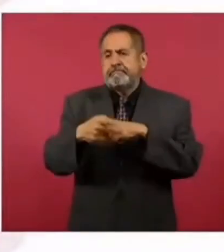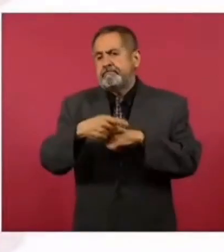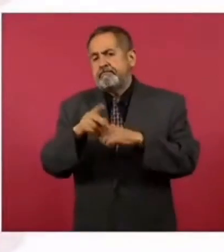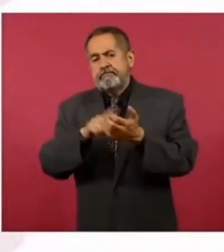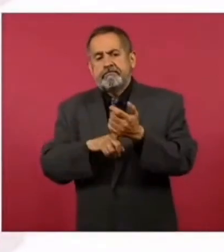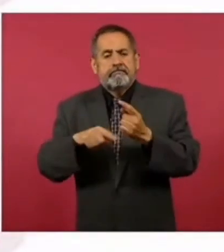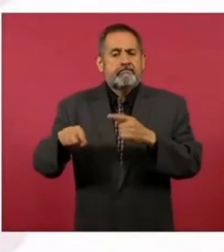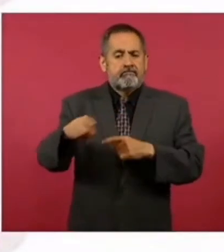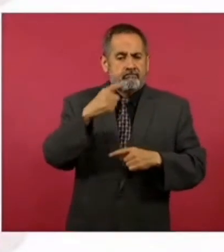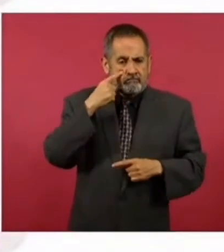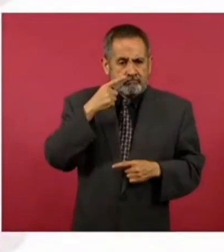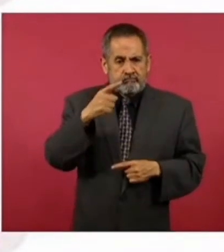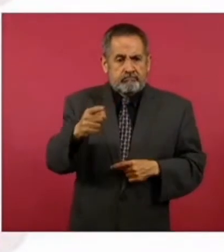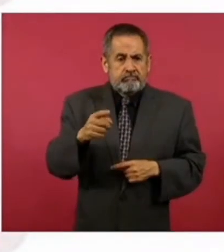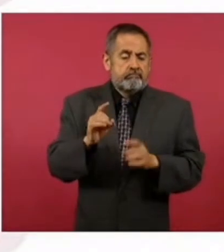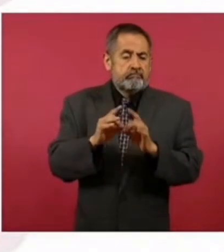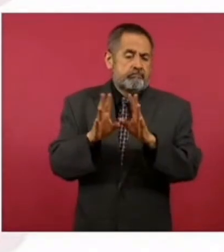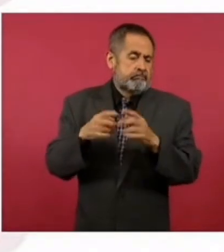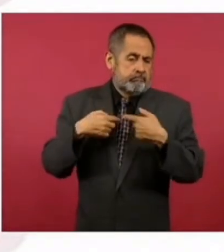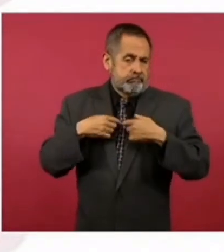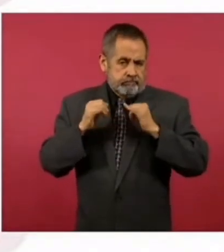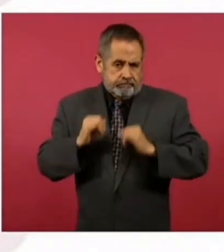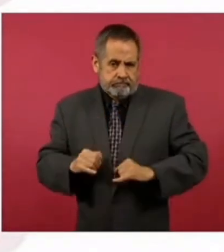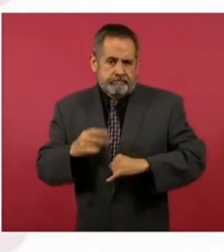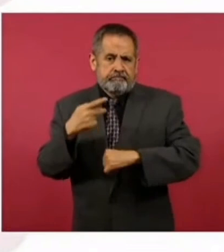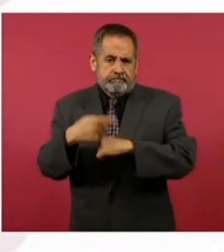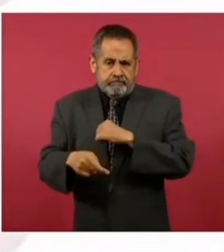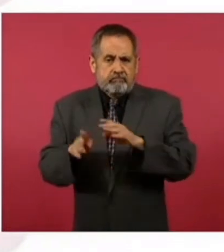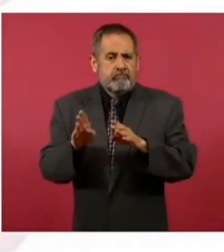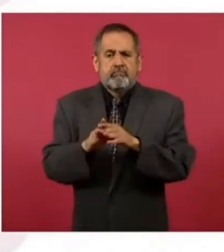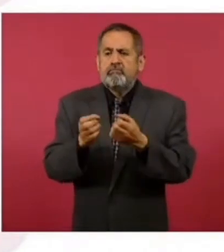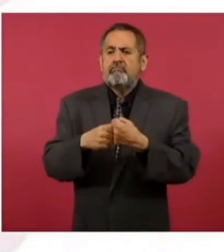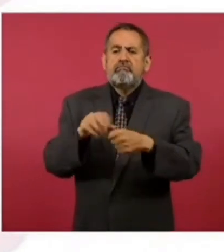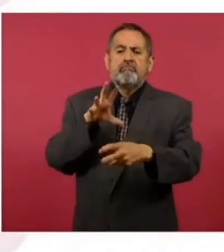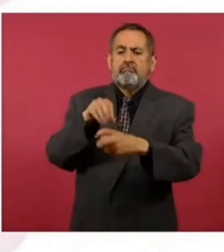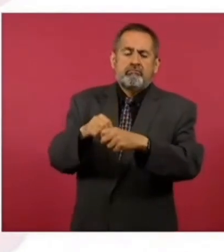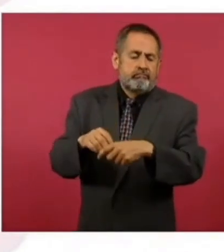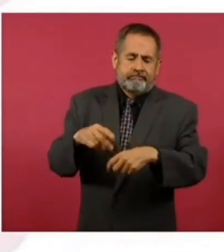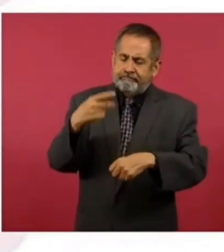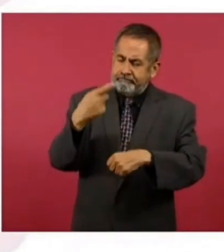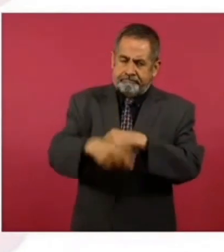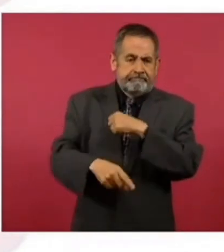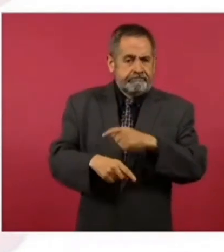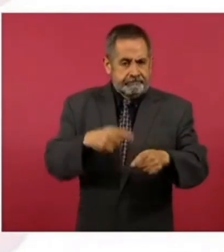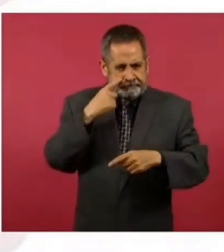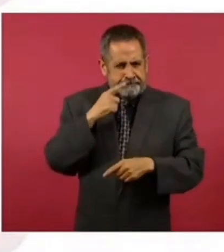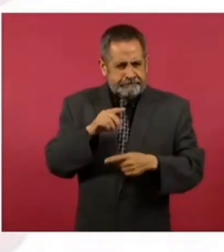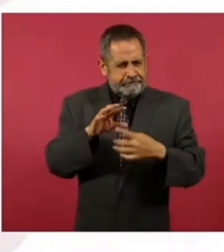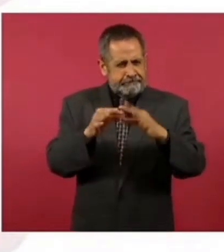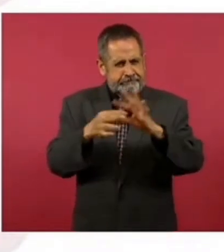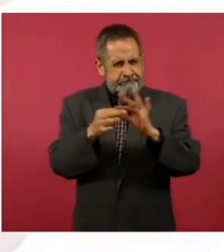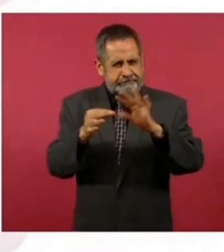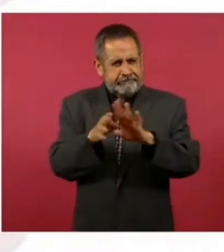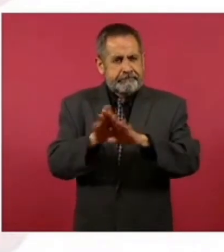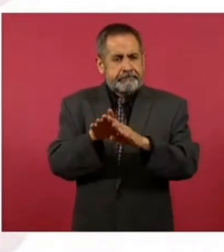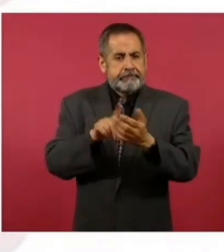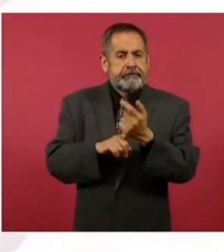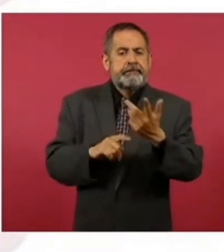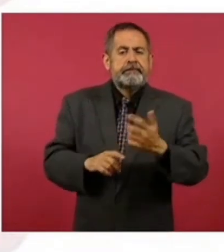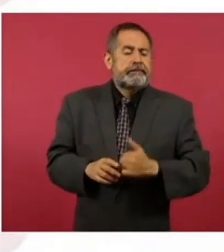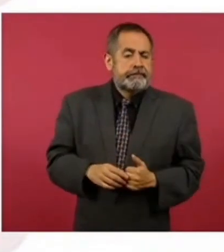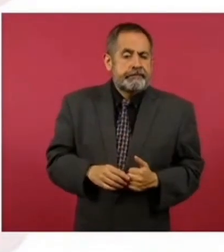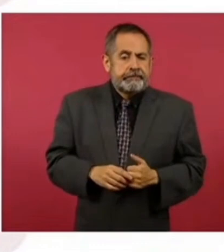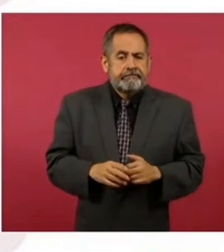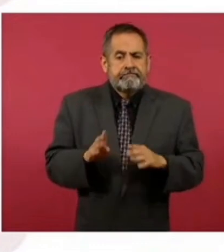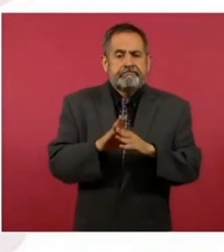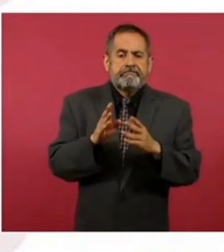tanto individuales como sociales, para vincularse con ciertas drogas. Lo hemos ido destacando y, aunque es